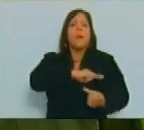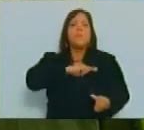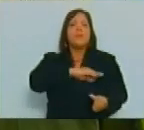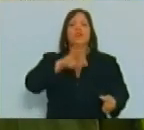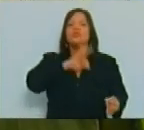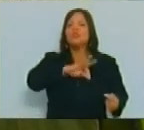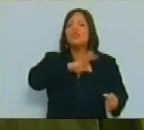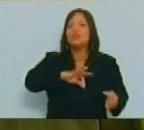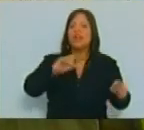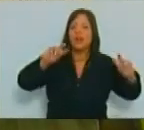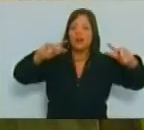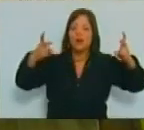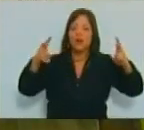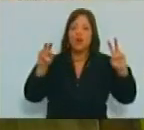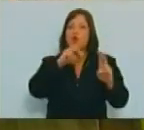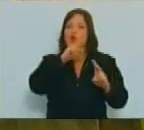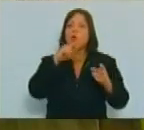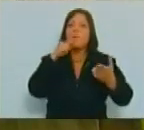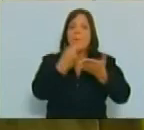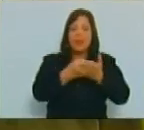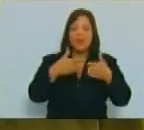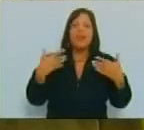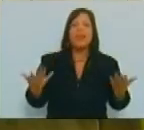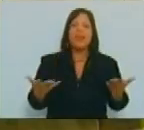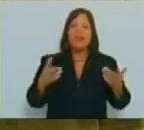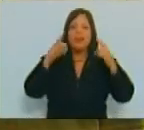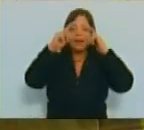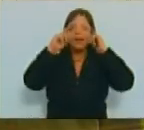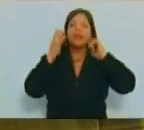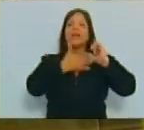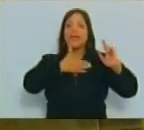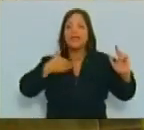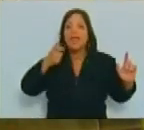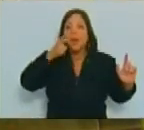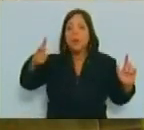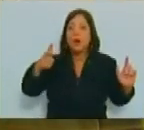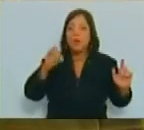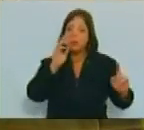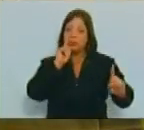sociales porque era lo que quería el comandante hugo chávez para el fuego